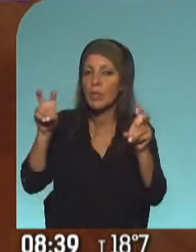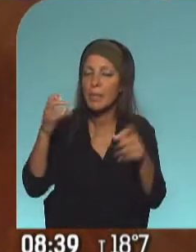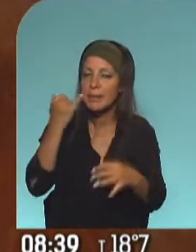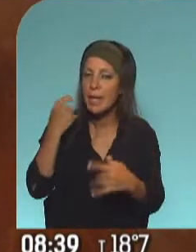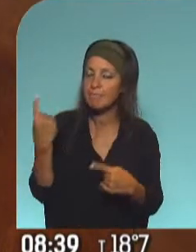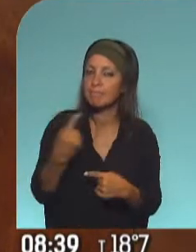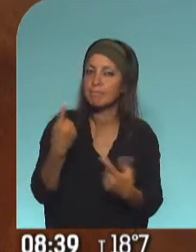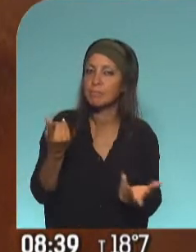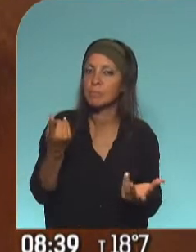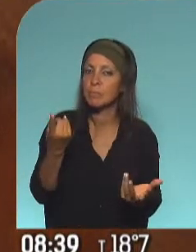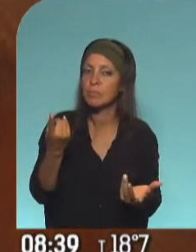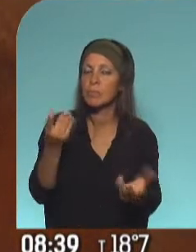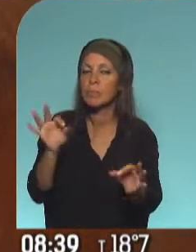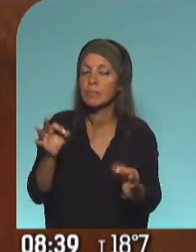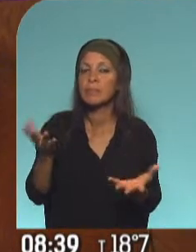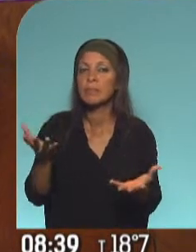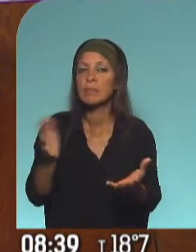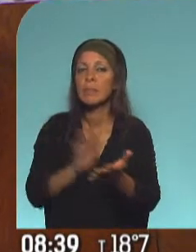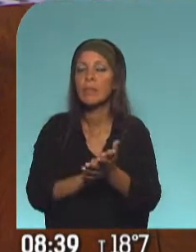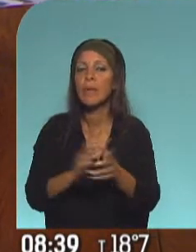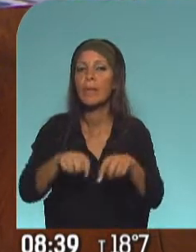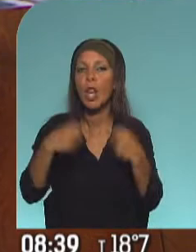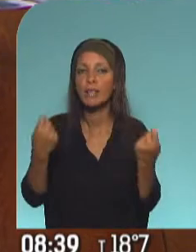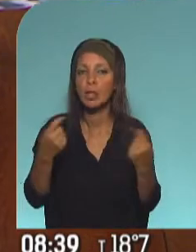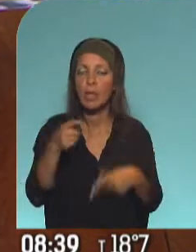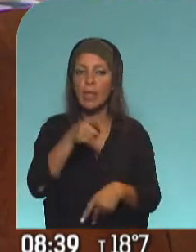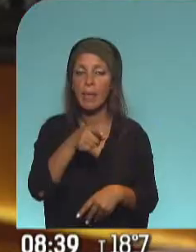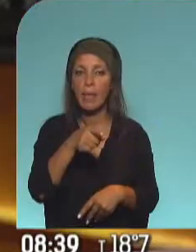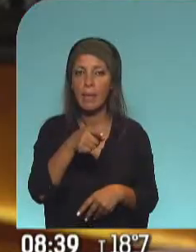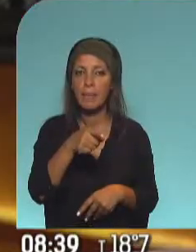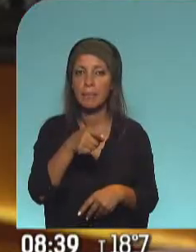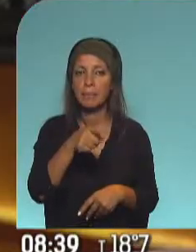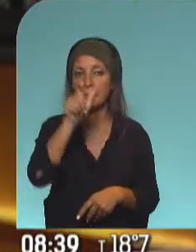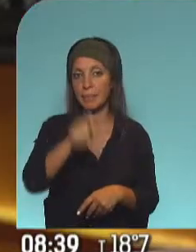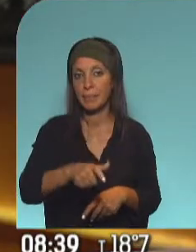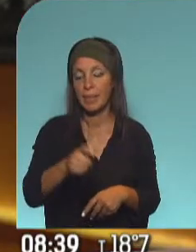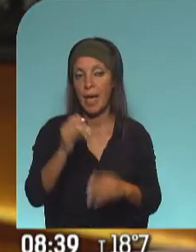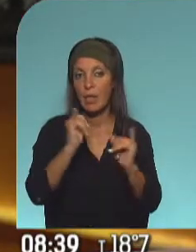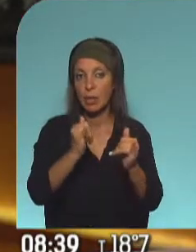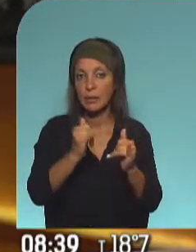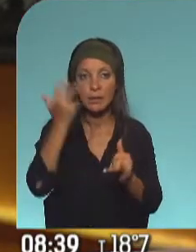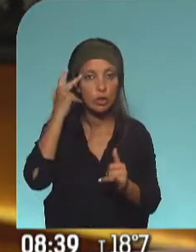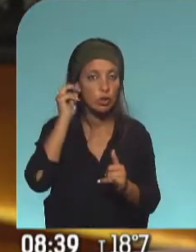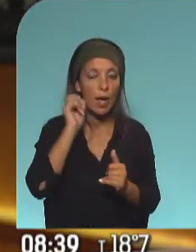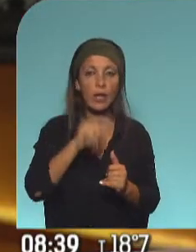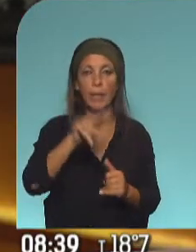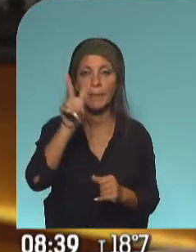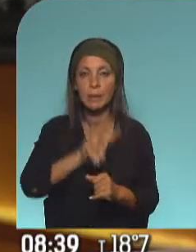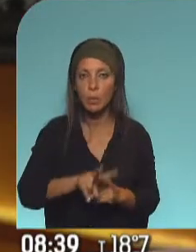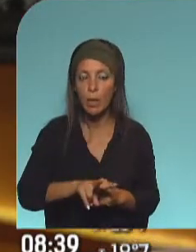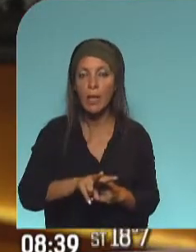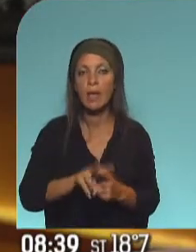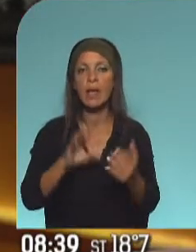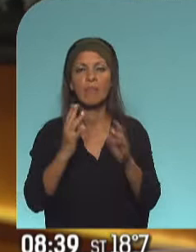veníamos tocando, Pablo, también tiene que ver con la violación de esta adolescente, 18 años, venezolana, el